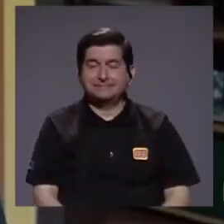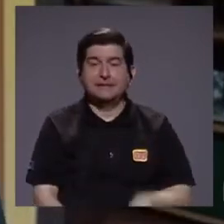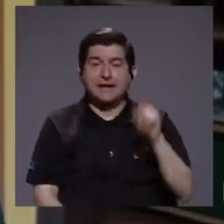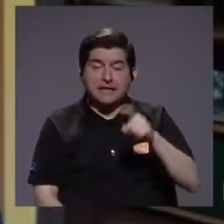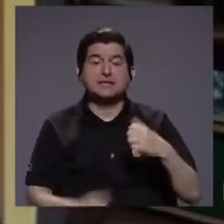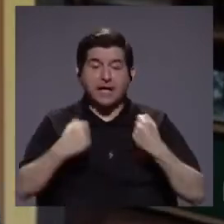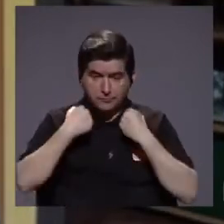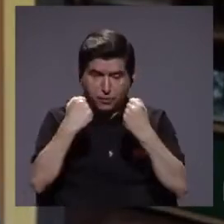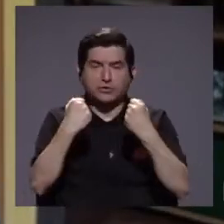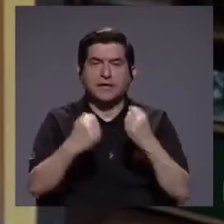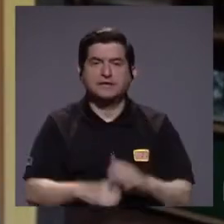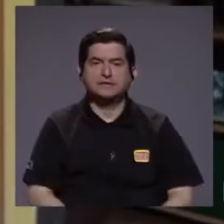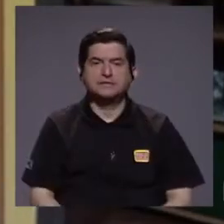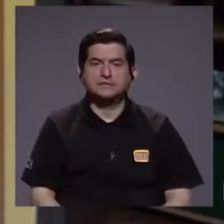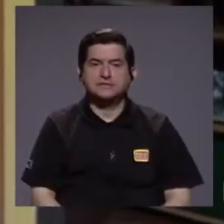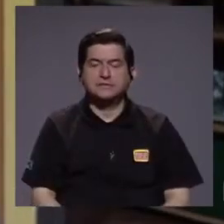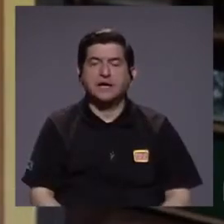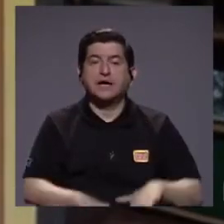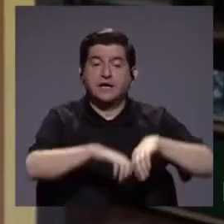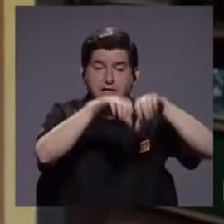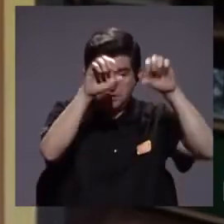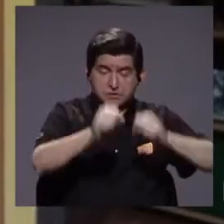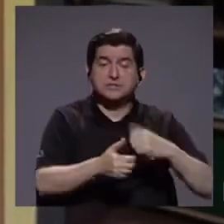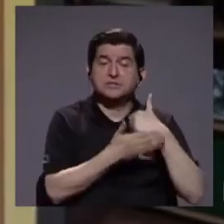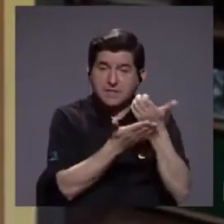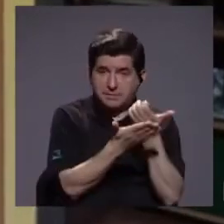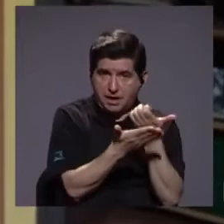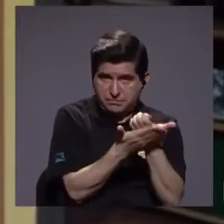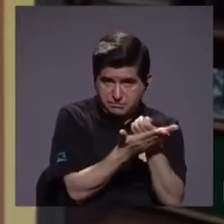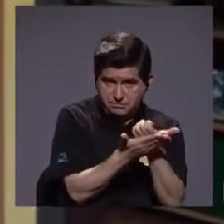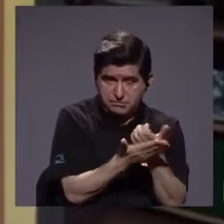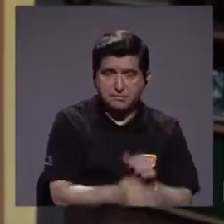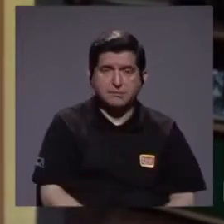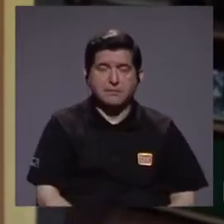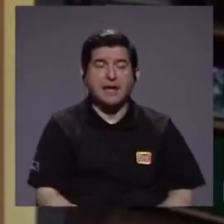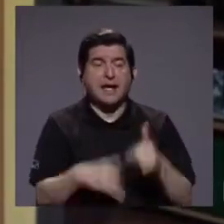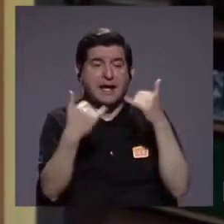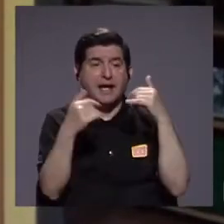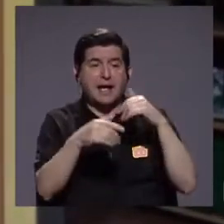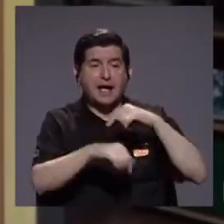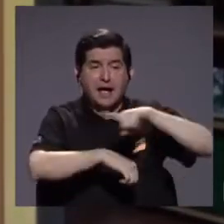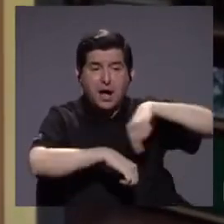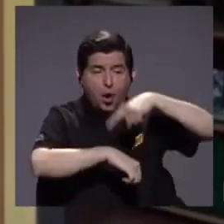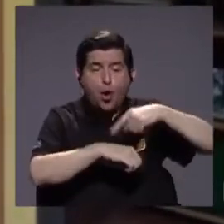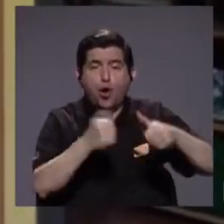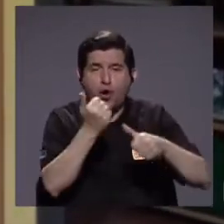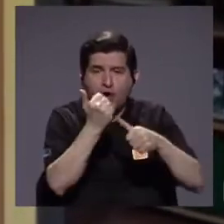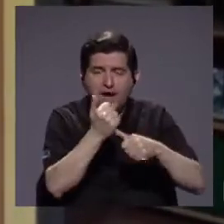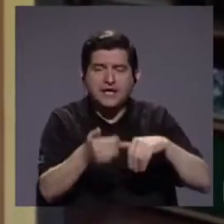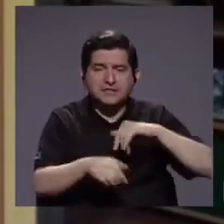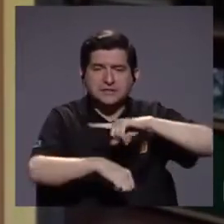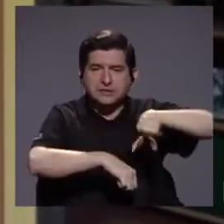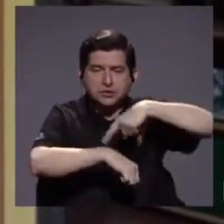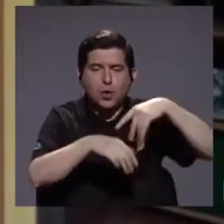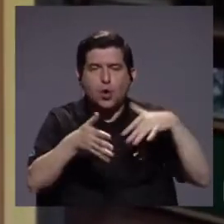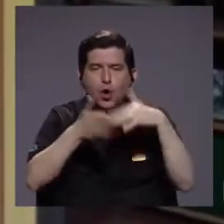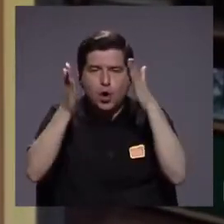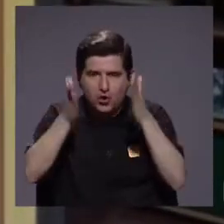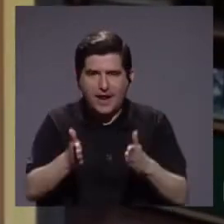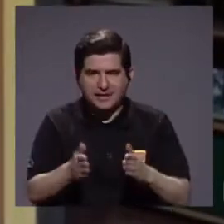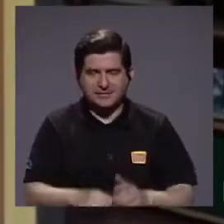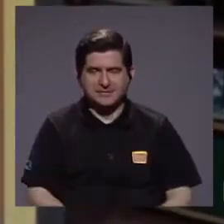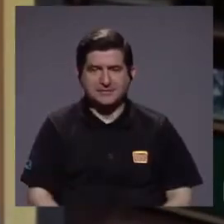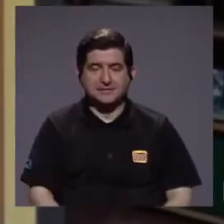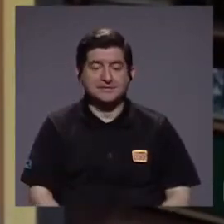que fortalecerlas. Es casualmente el sistema de becas que contempla horas asistente, horas estudiante,